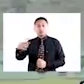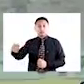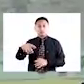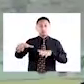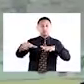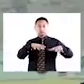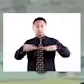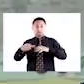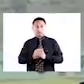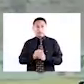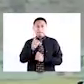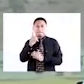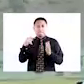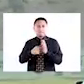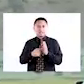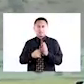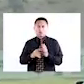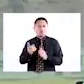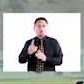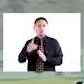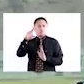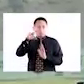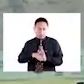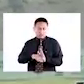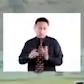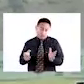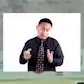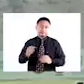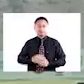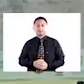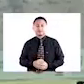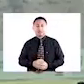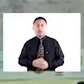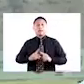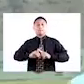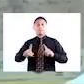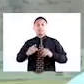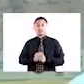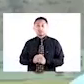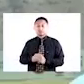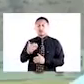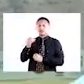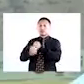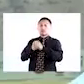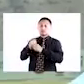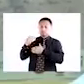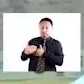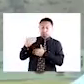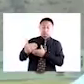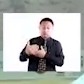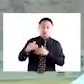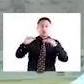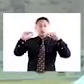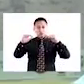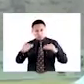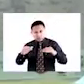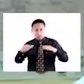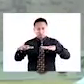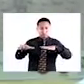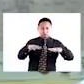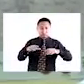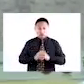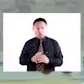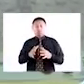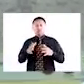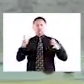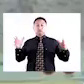las víctimas por esos terremotos no llegaban a 1000 hasta antes del terremoto del 16 de abril por subducción. Mientras que los terremotos medianos,